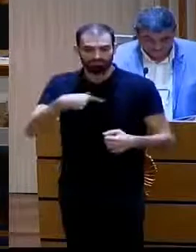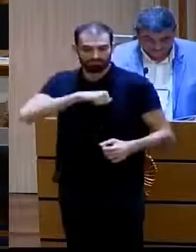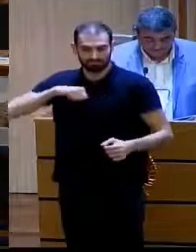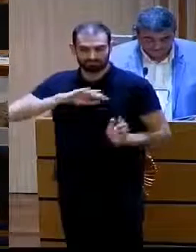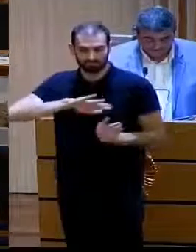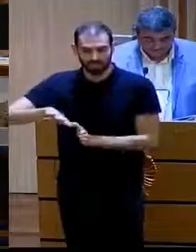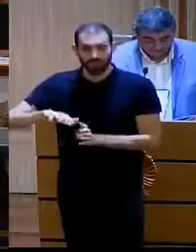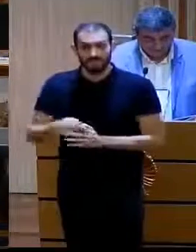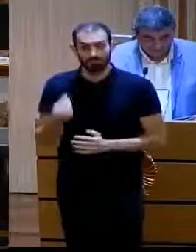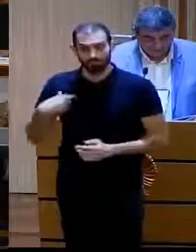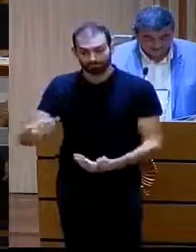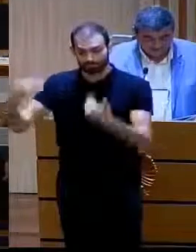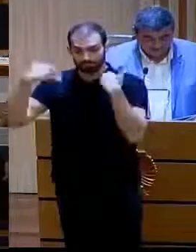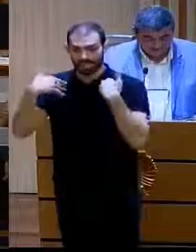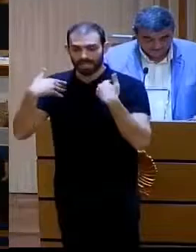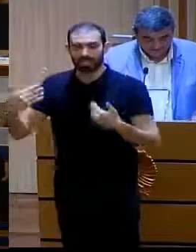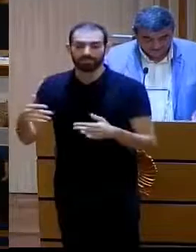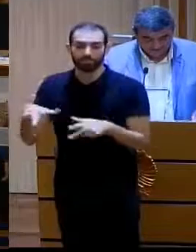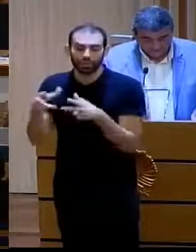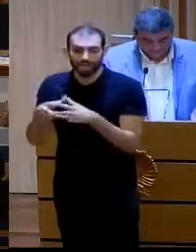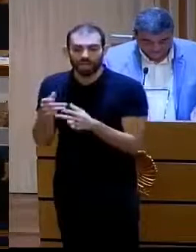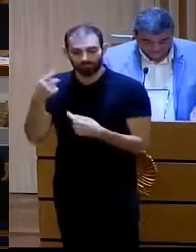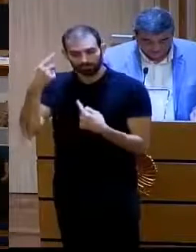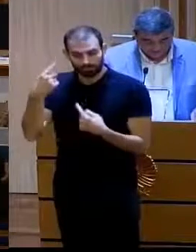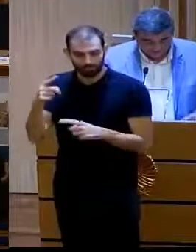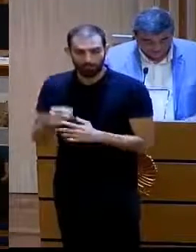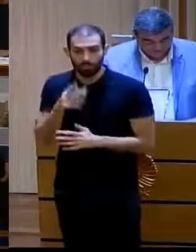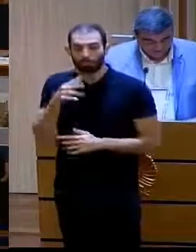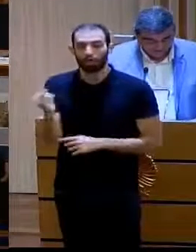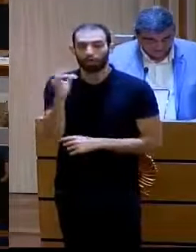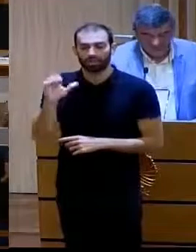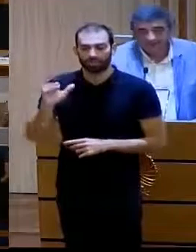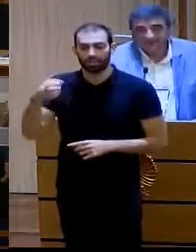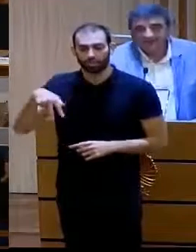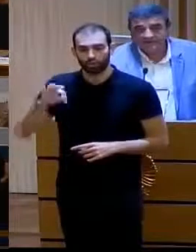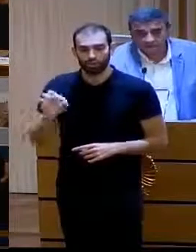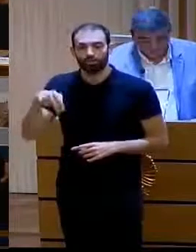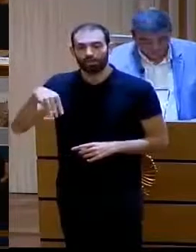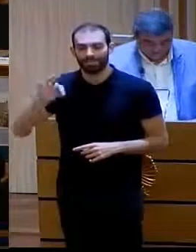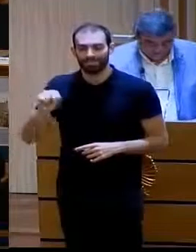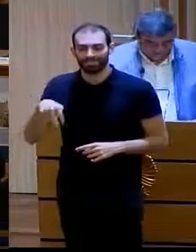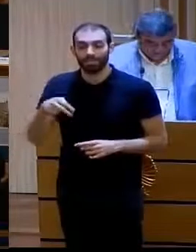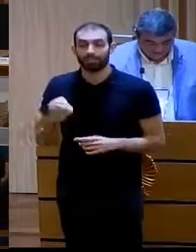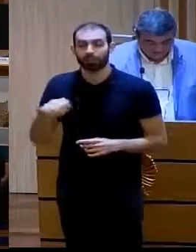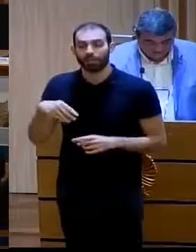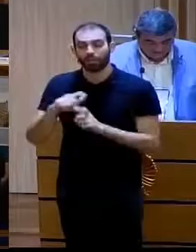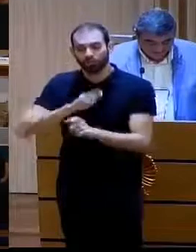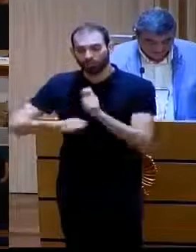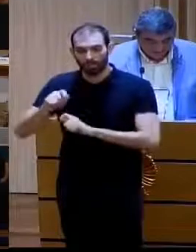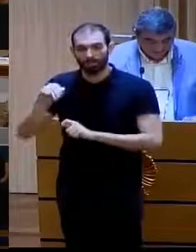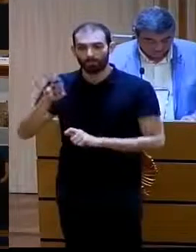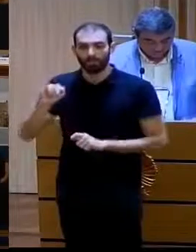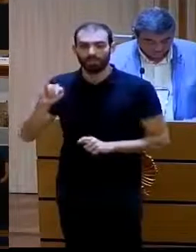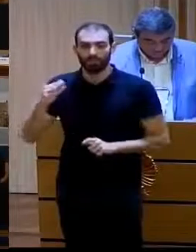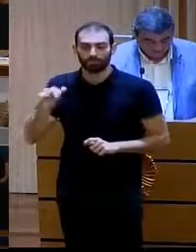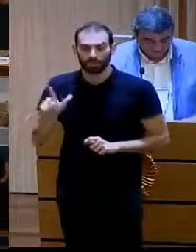social empresarial, compuesta por José Antonio Martín, representante de la Fundación Bicual, Javier de la Nava, consultor independiente,